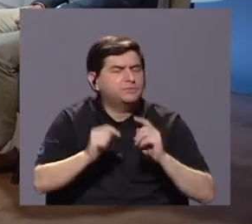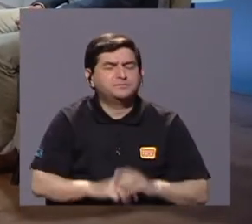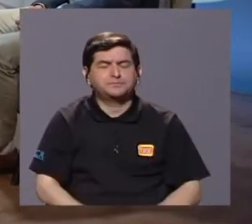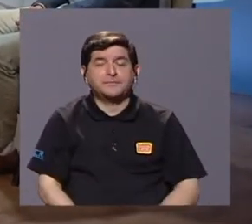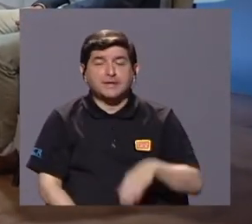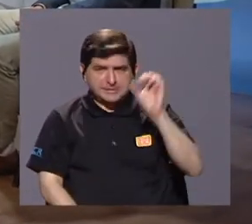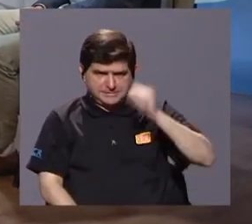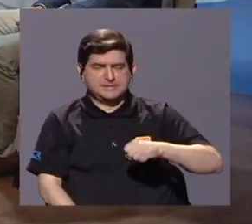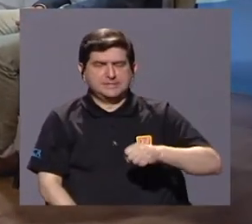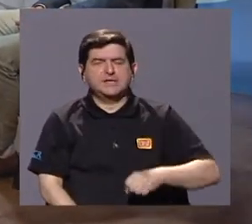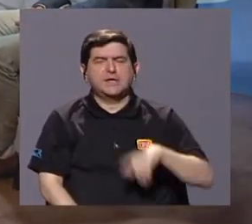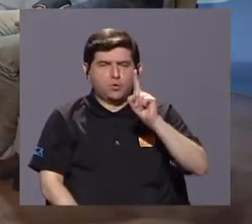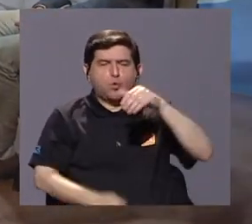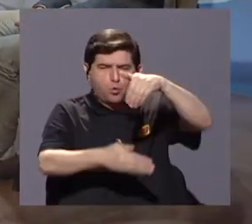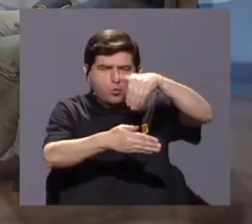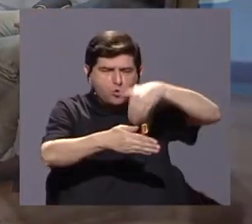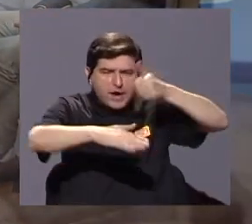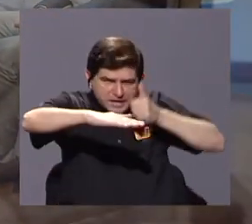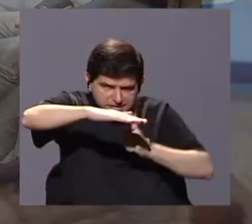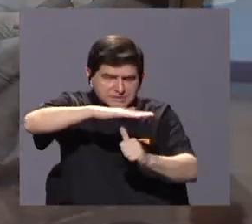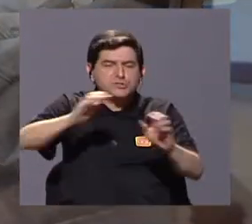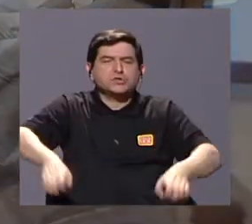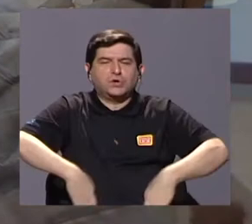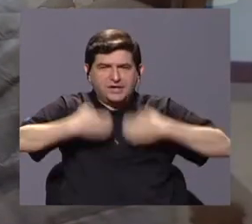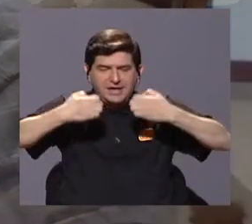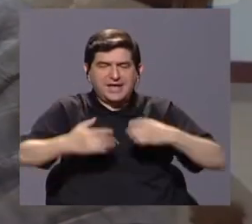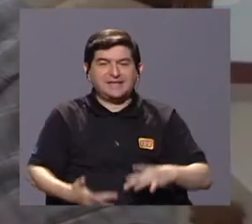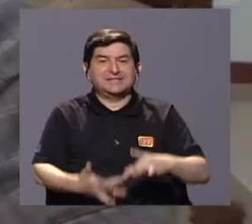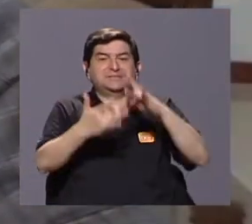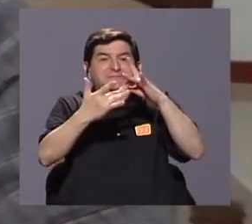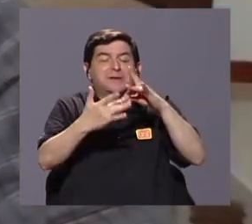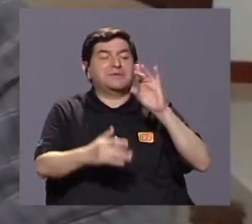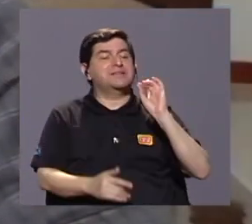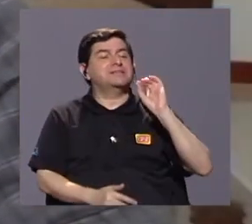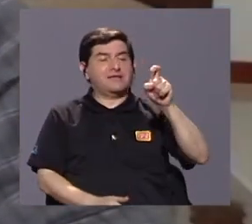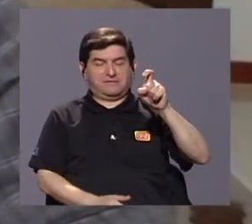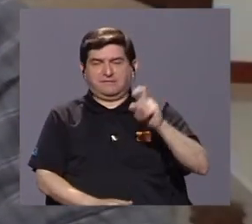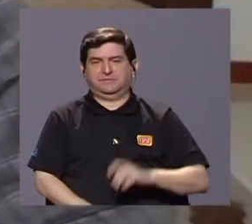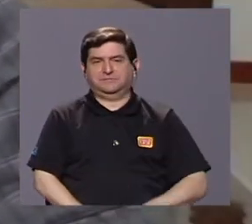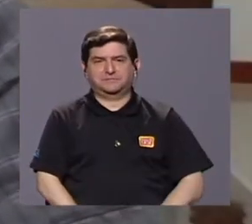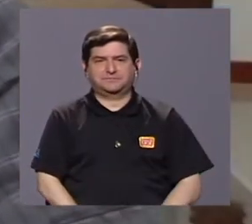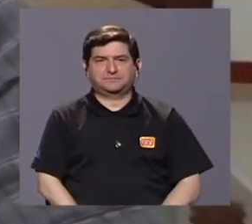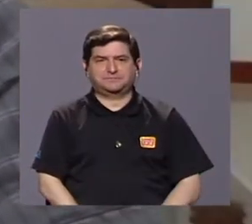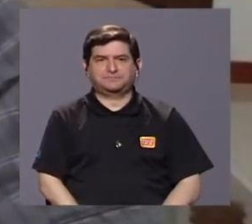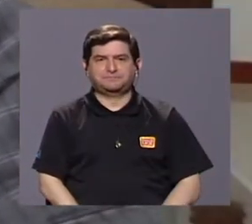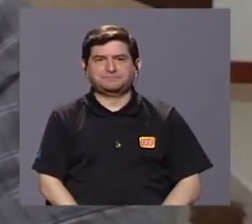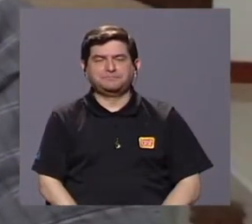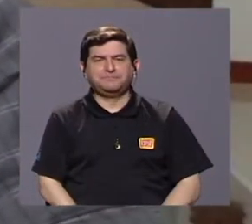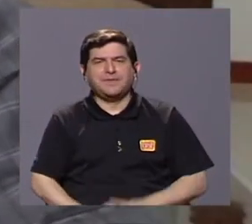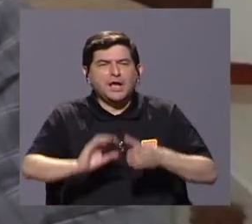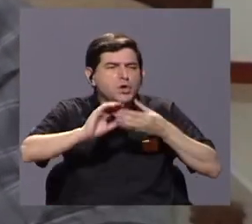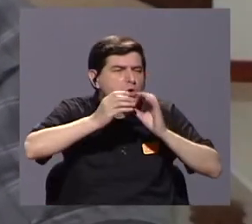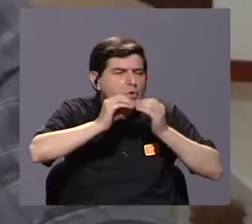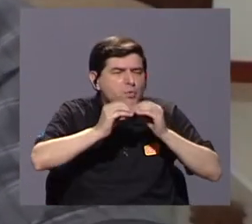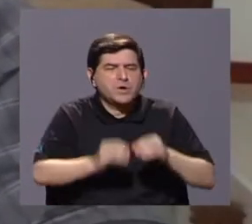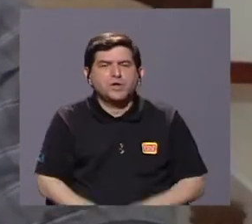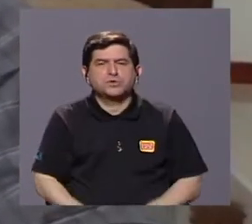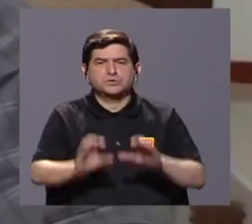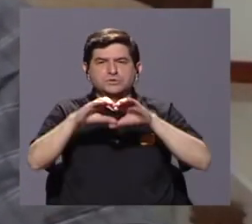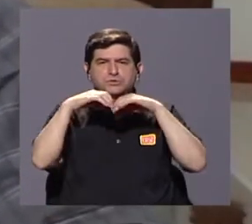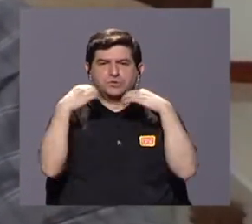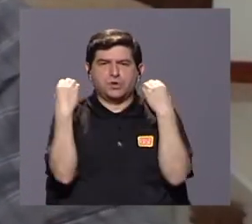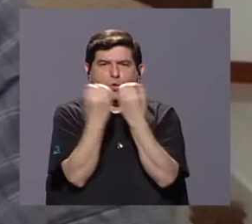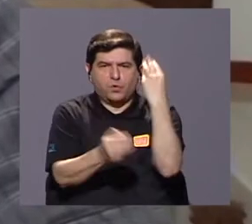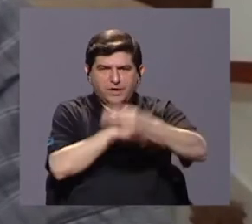Definitivamente hay un subregistro, especialmente en los casos diagnosticados. Las aproximaciones de la Organización Mundial